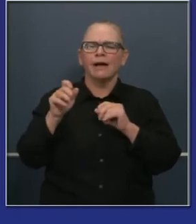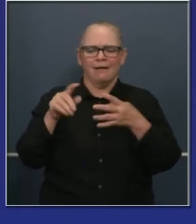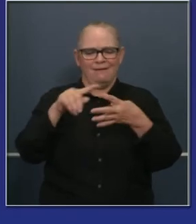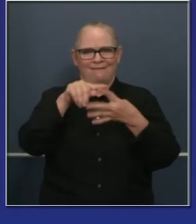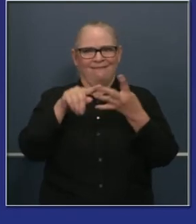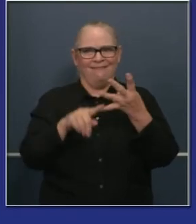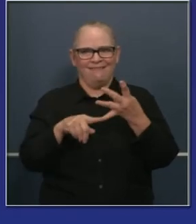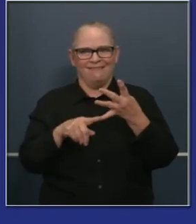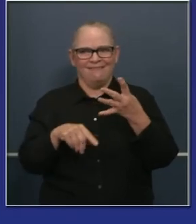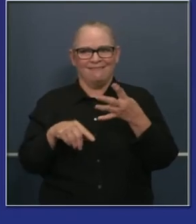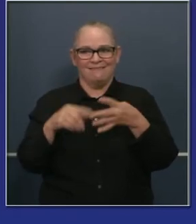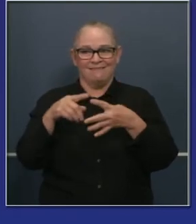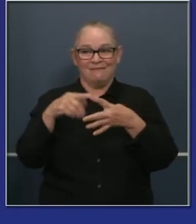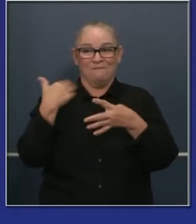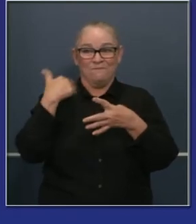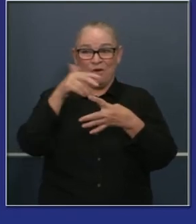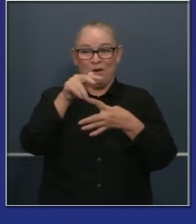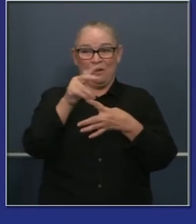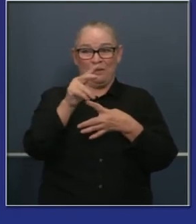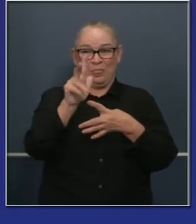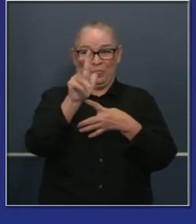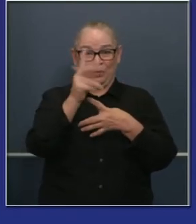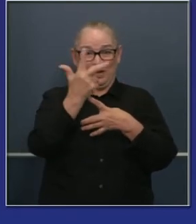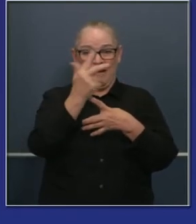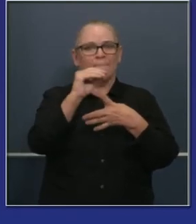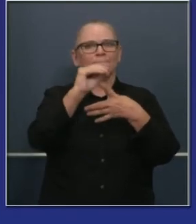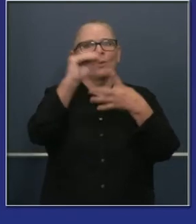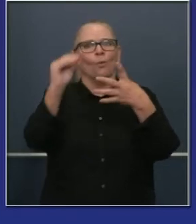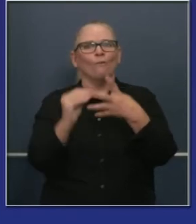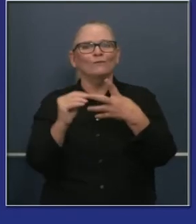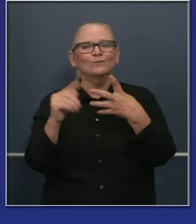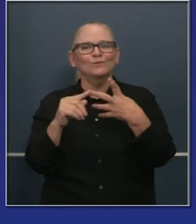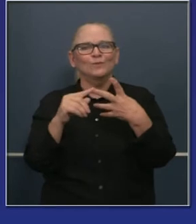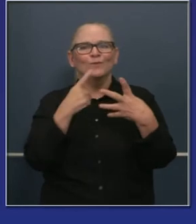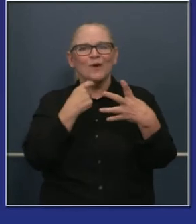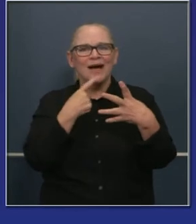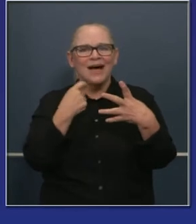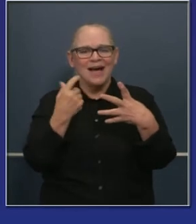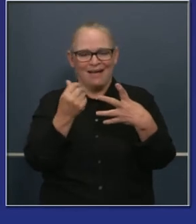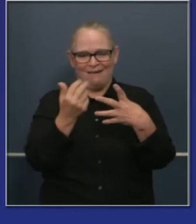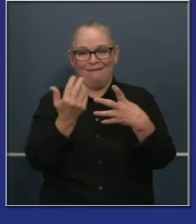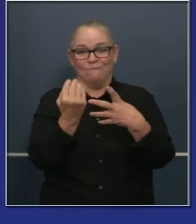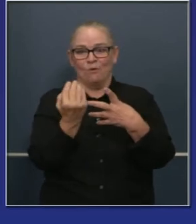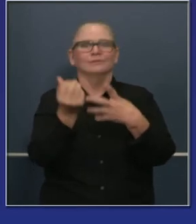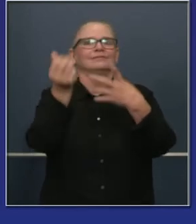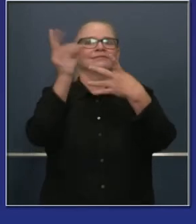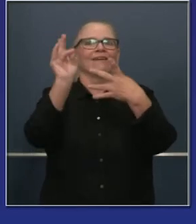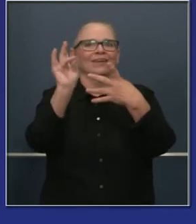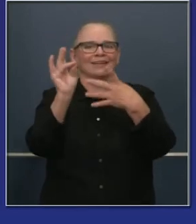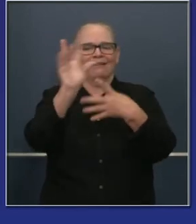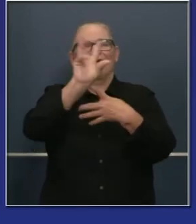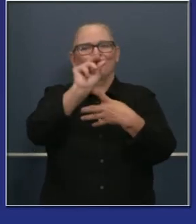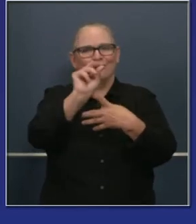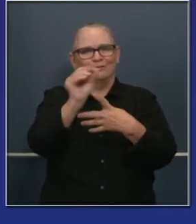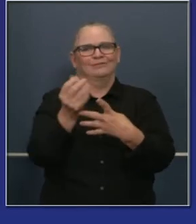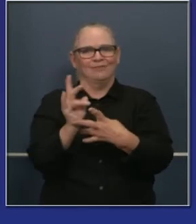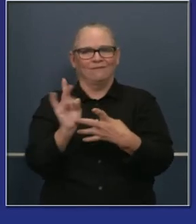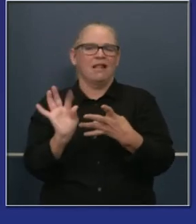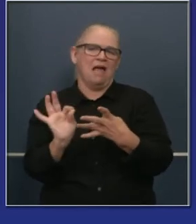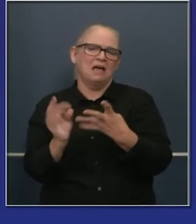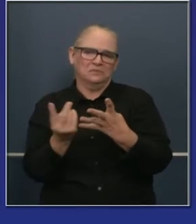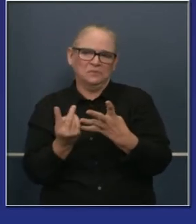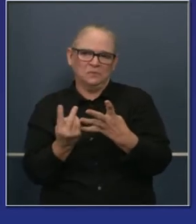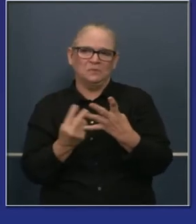movimos a tres condados marín año y tajima los modelos los modelos de púrpura rojo reduciendo el número de